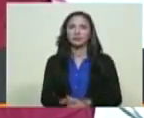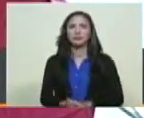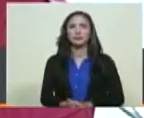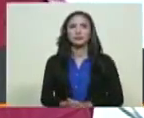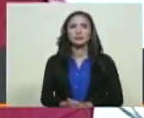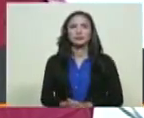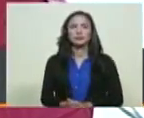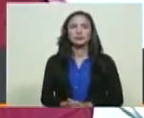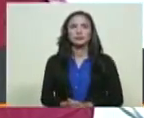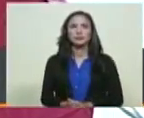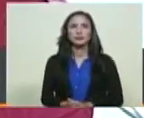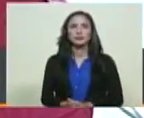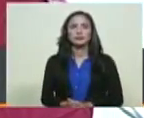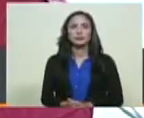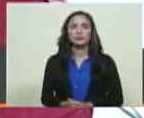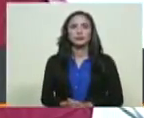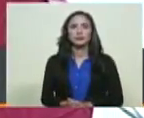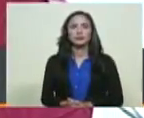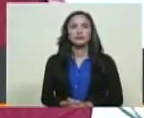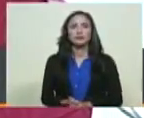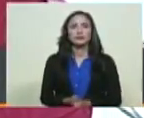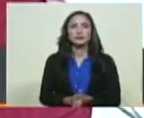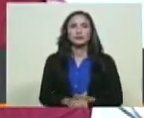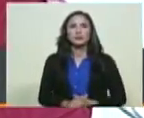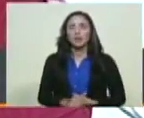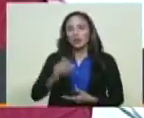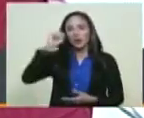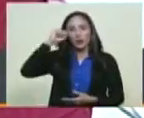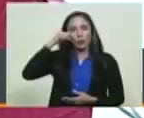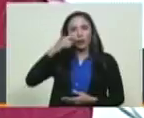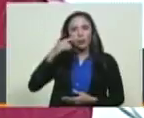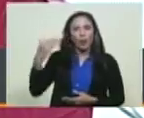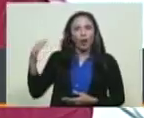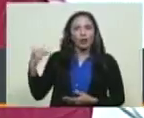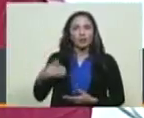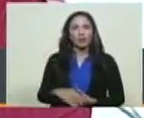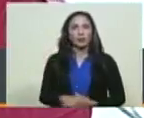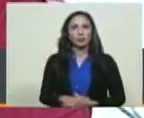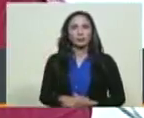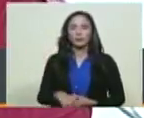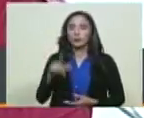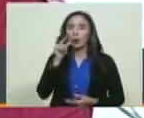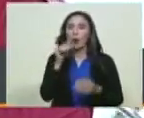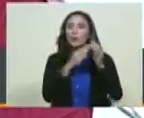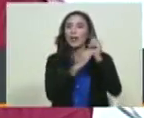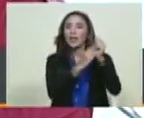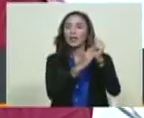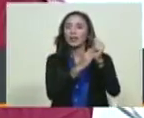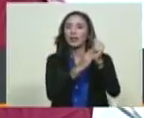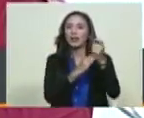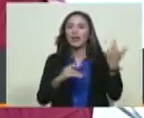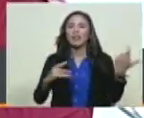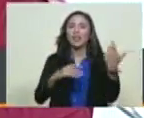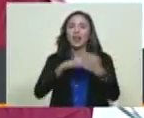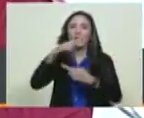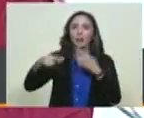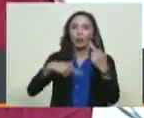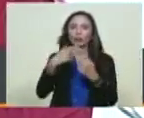recordamos a nuestro hermano líder salvador allende